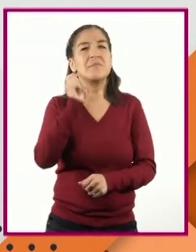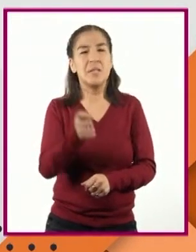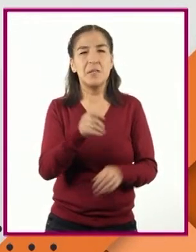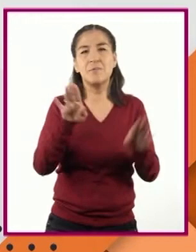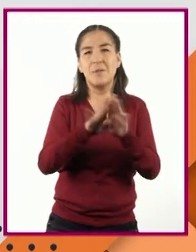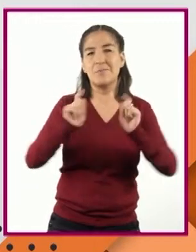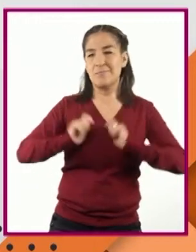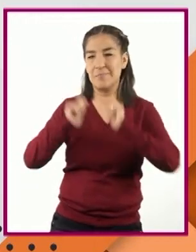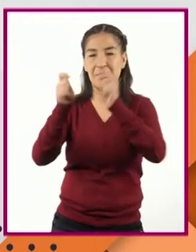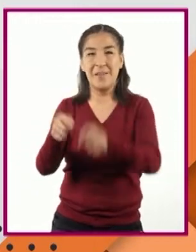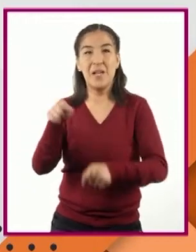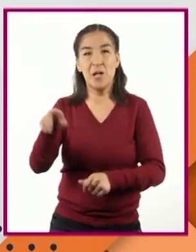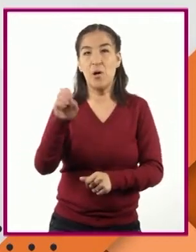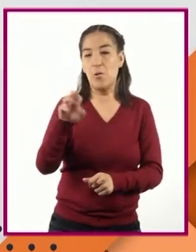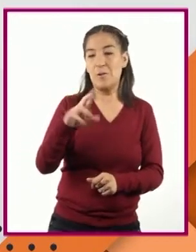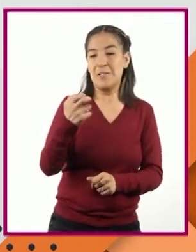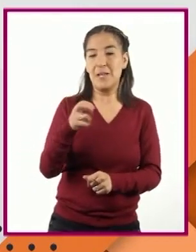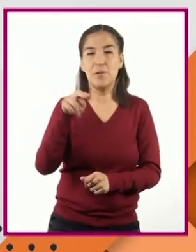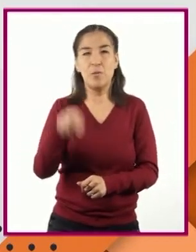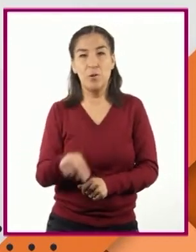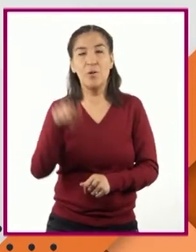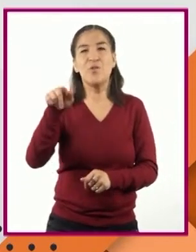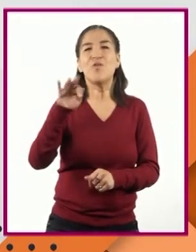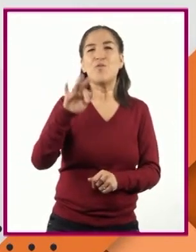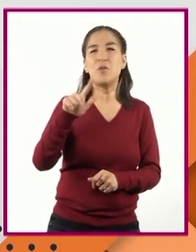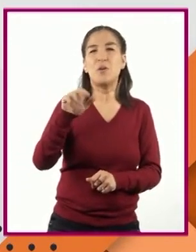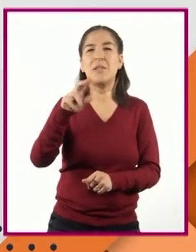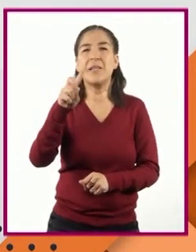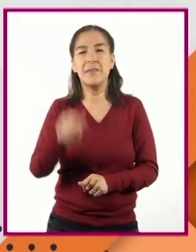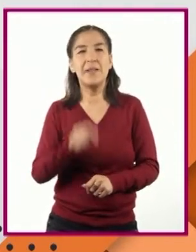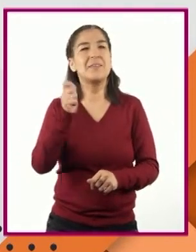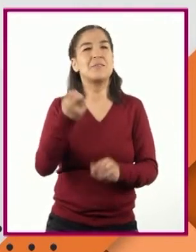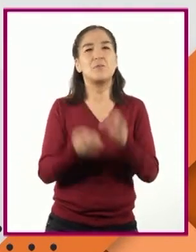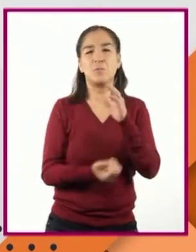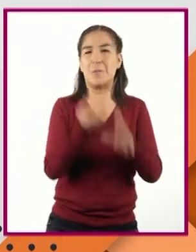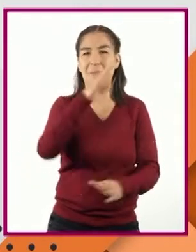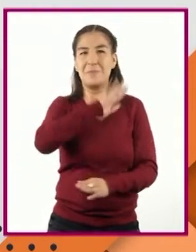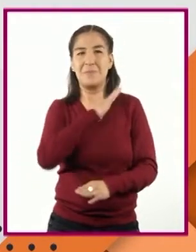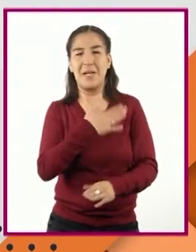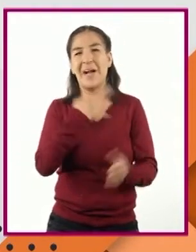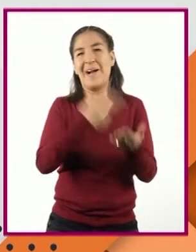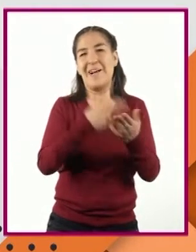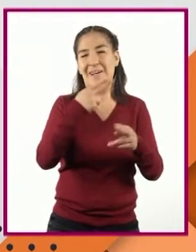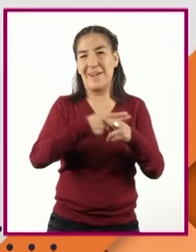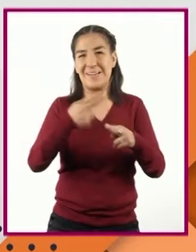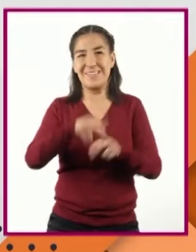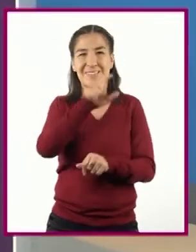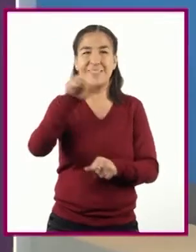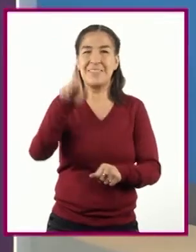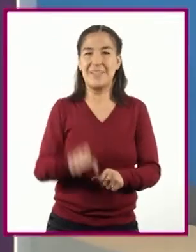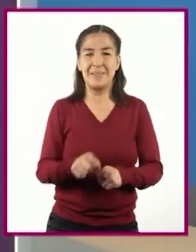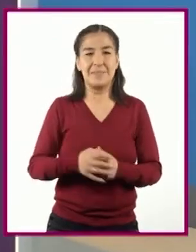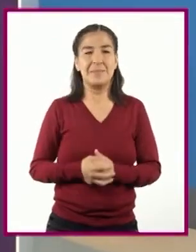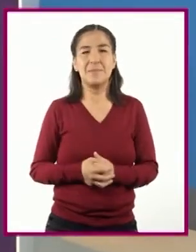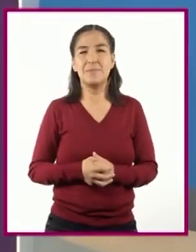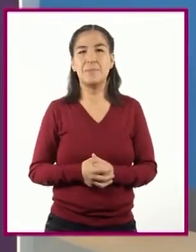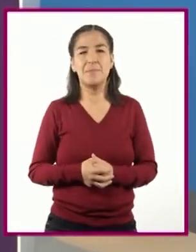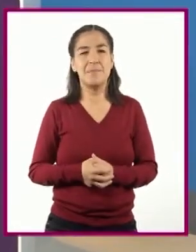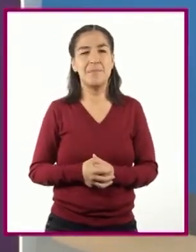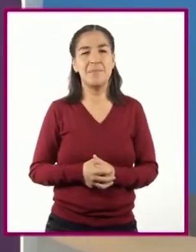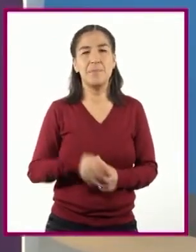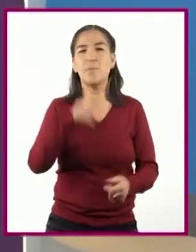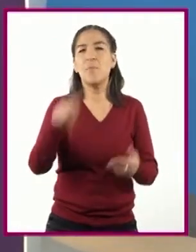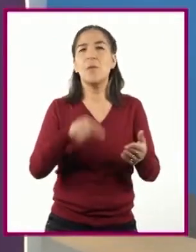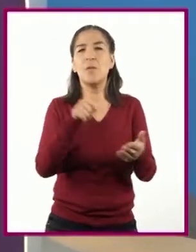cedió Oregón y Florida a cambio de fijar la frontera de Nueva España hasta Texas. Los pobladores